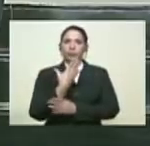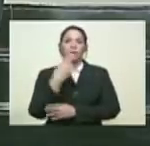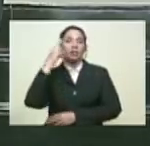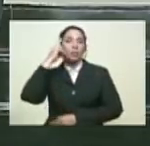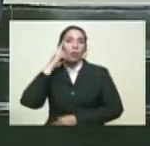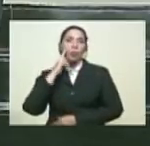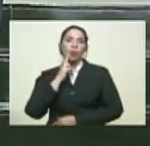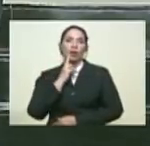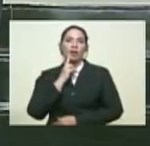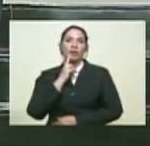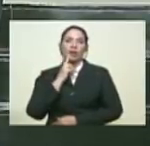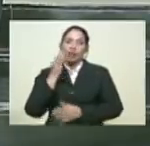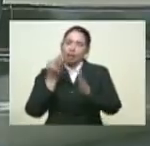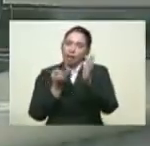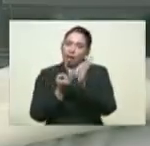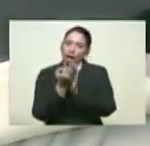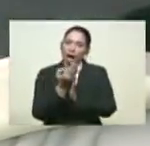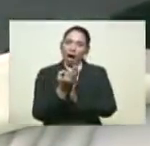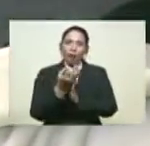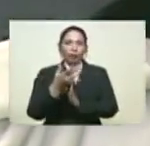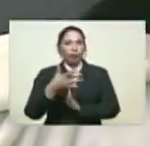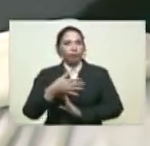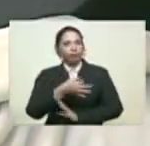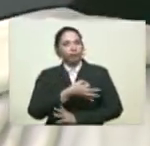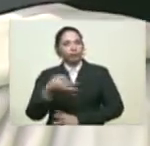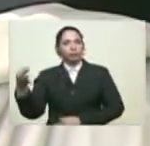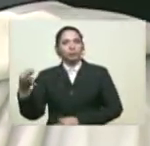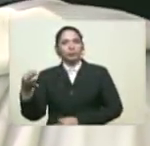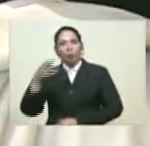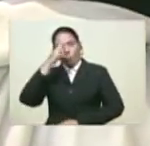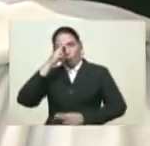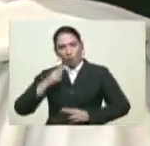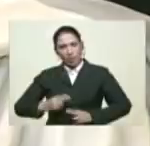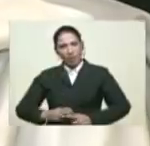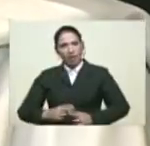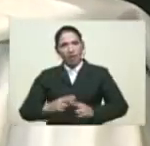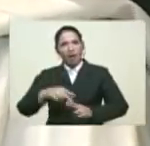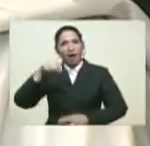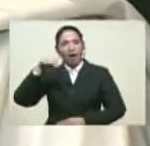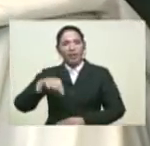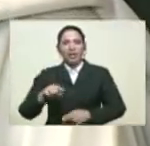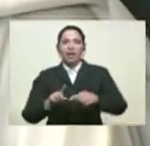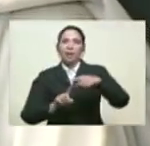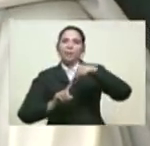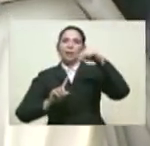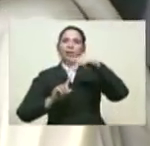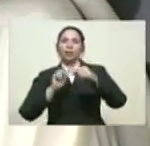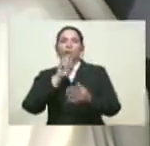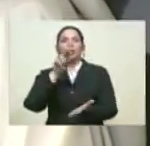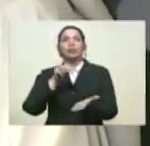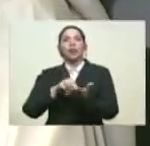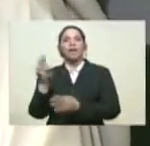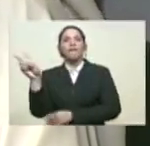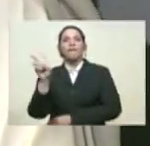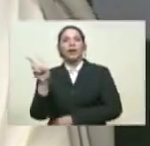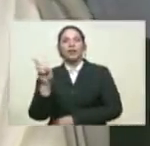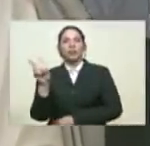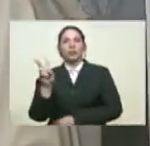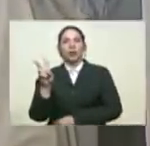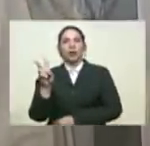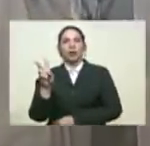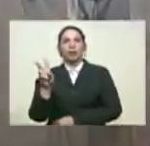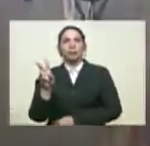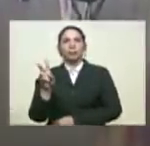Bolívar y a un legado maravilloso que hoy venimos a homenajear aquí en el Panteón Nacional de Venezuela, en el Mausoleo